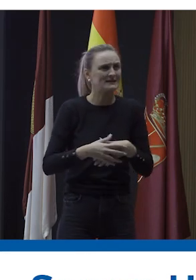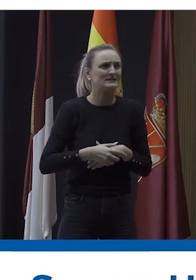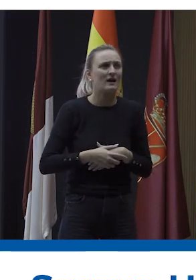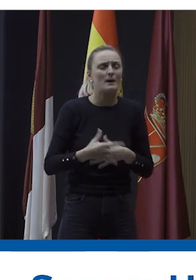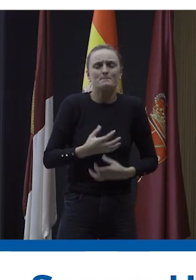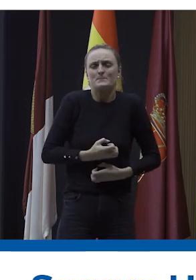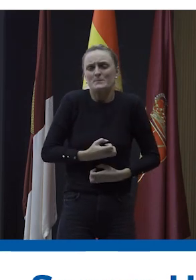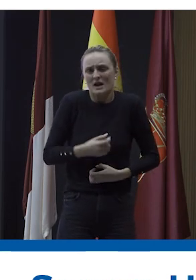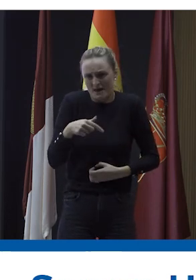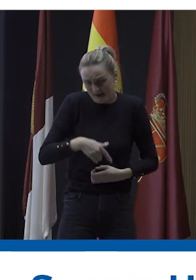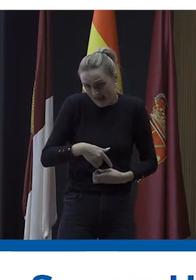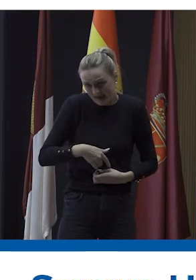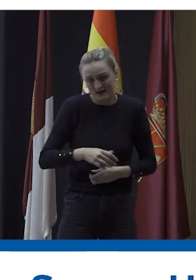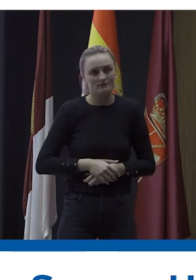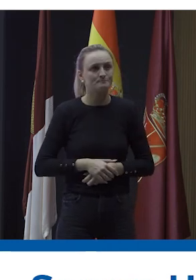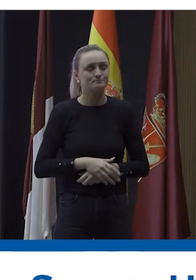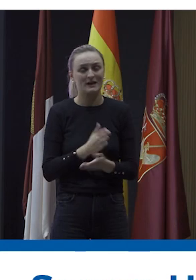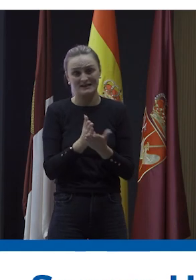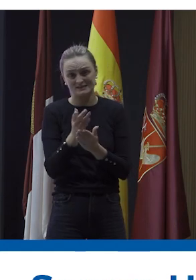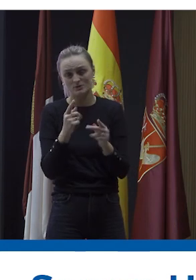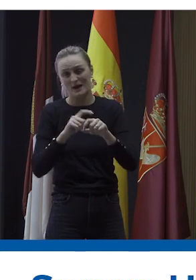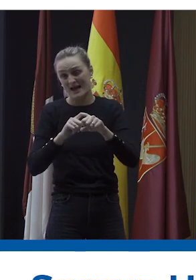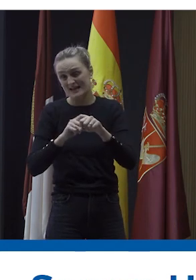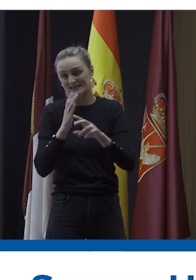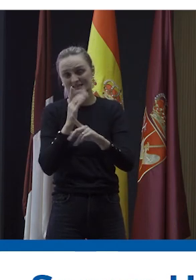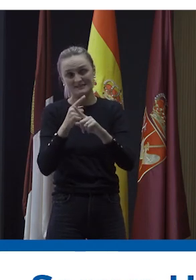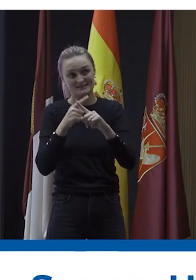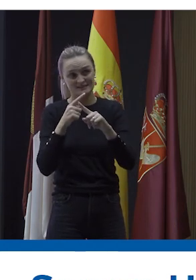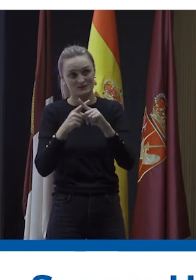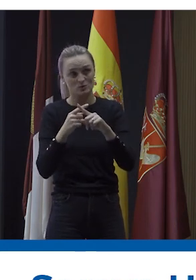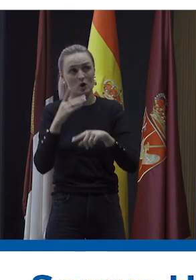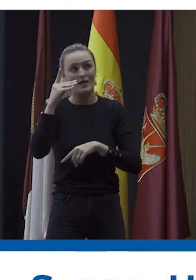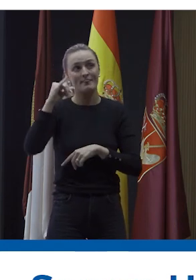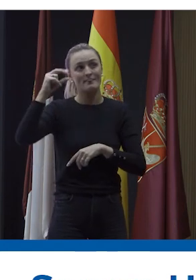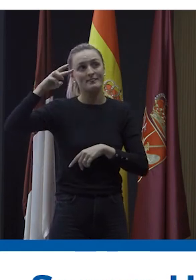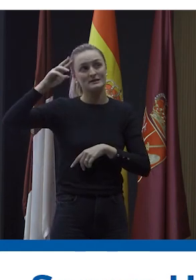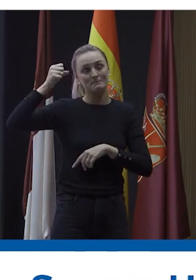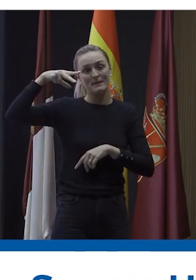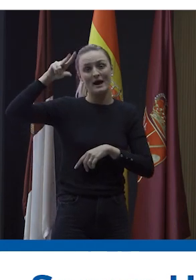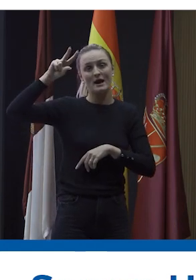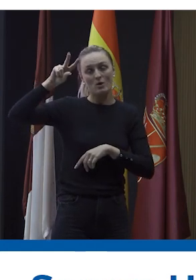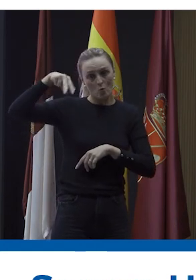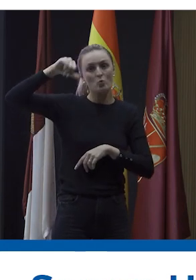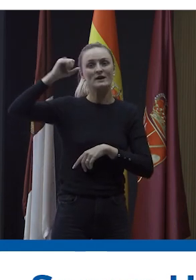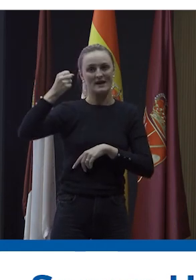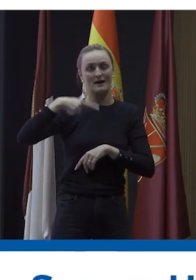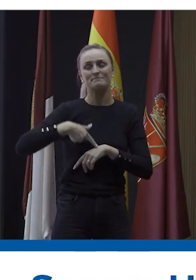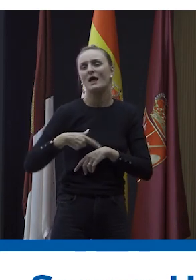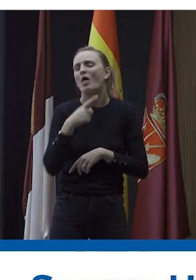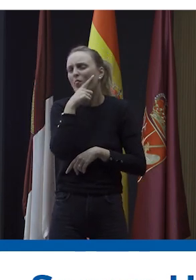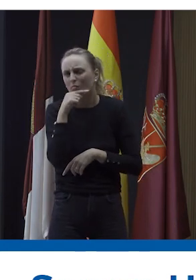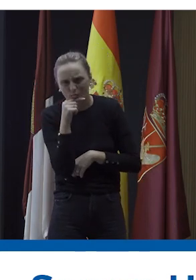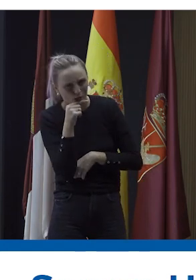¿vale? Síntomas sexuales. Dispareunia. ¿Qué significa esto? Pues dispareunia se denomina el dolor con las